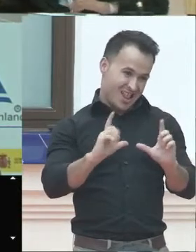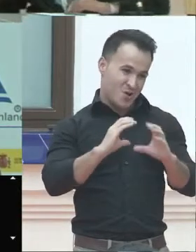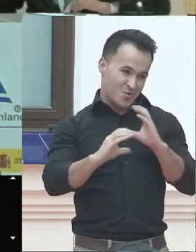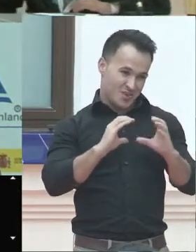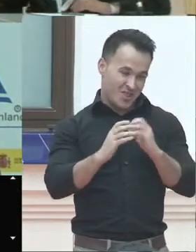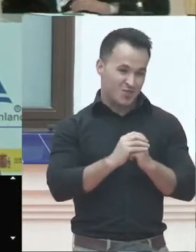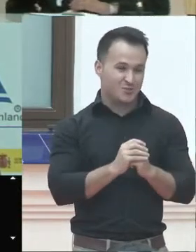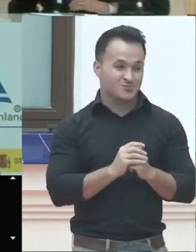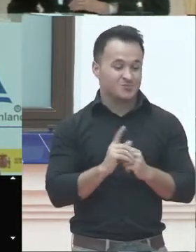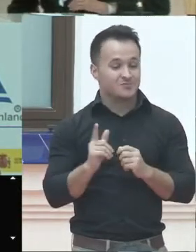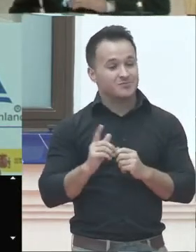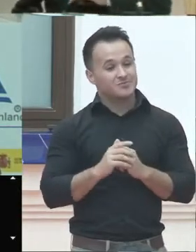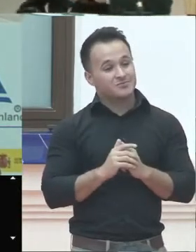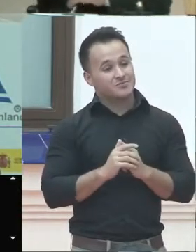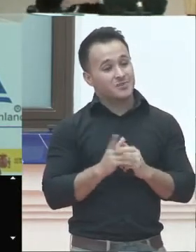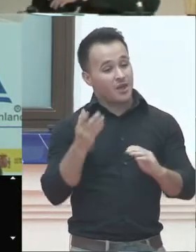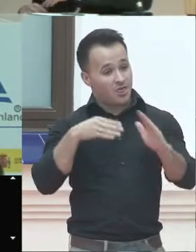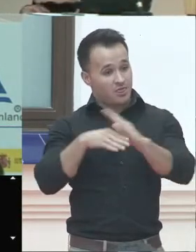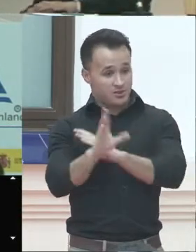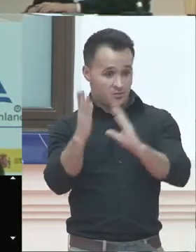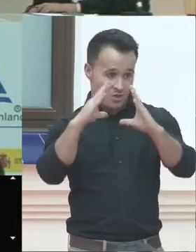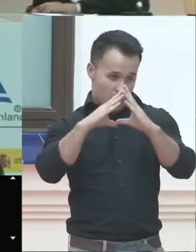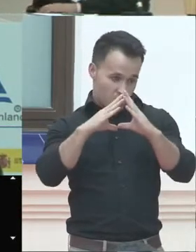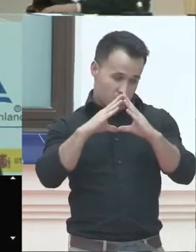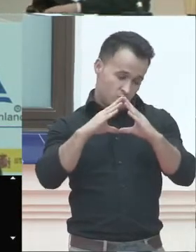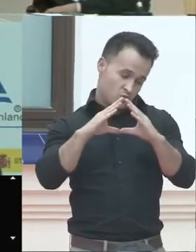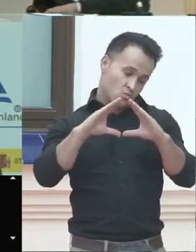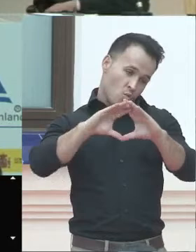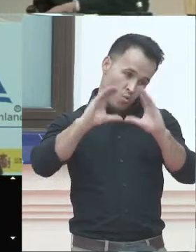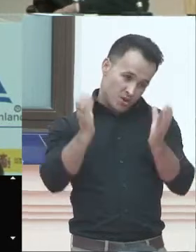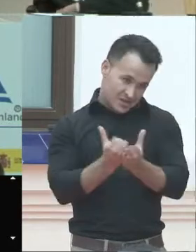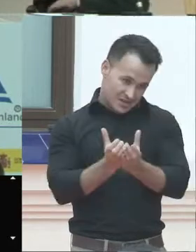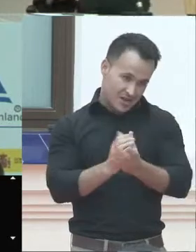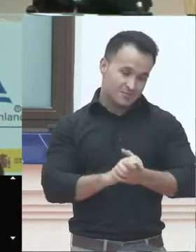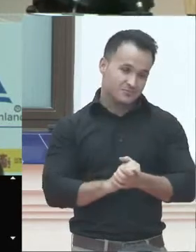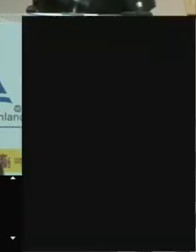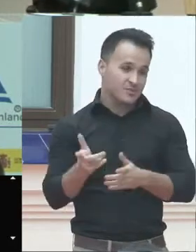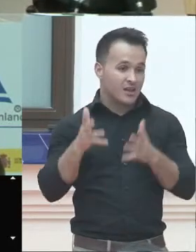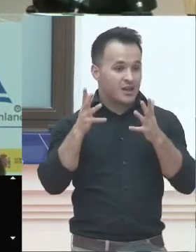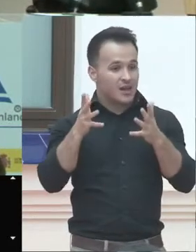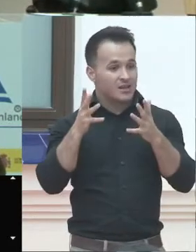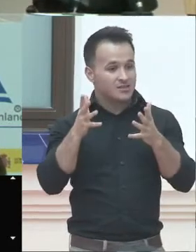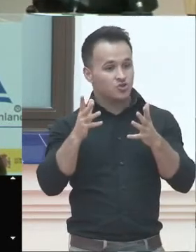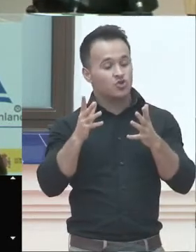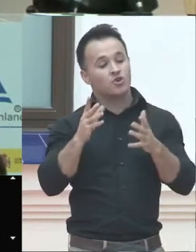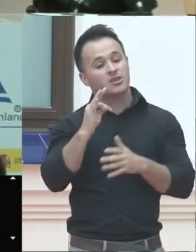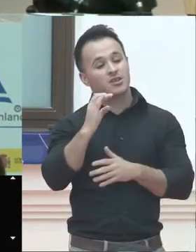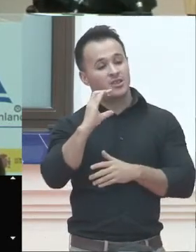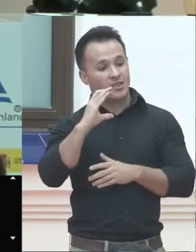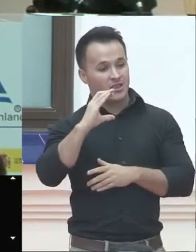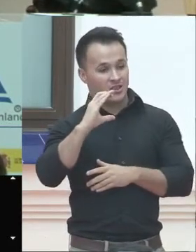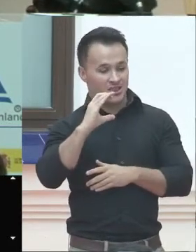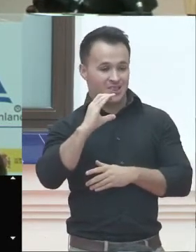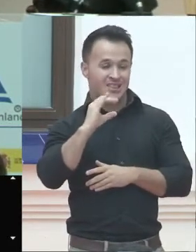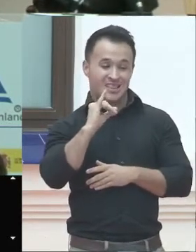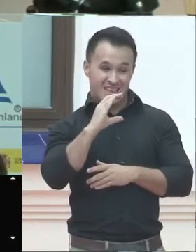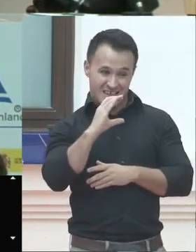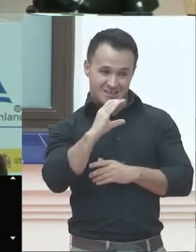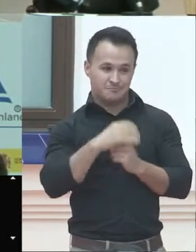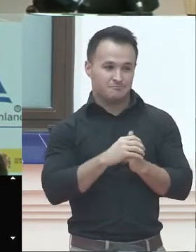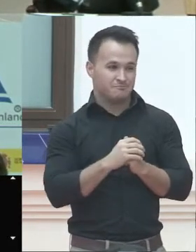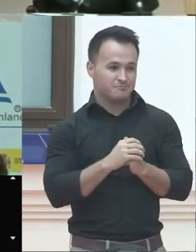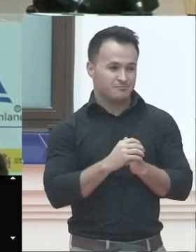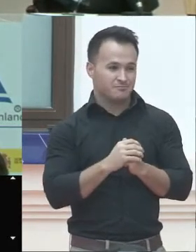accesibilidad universal y diseño para todos, es asesor en ingeniería para las TIC, robótica, telecomunicaciones y